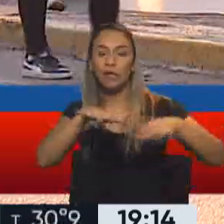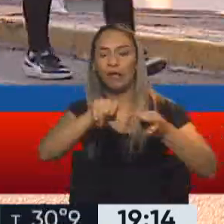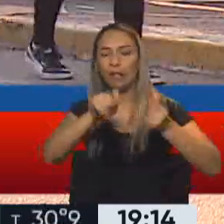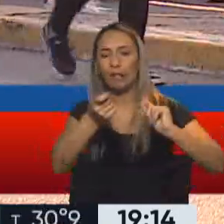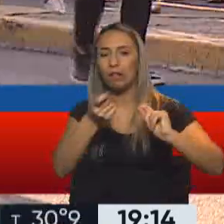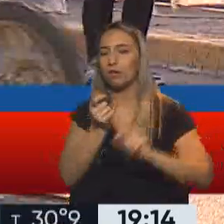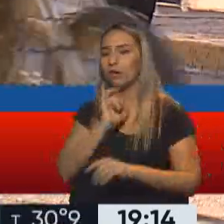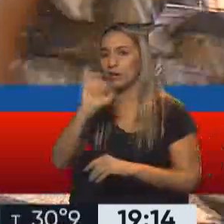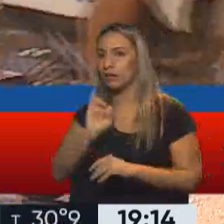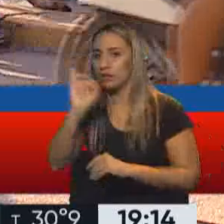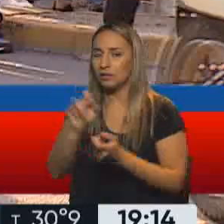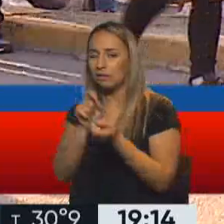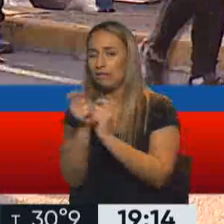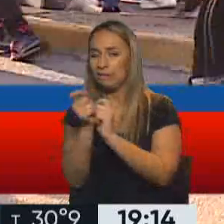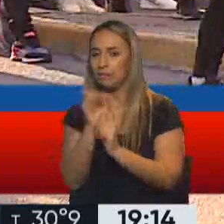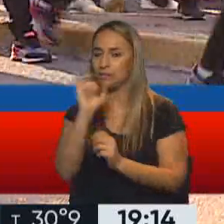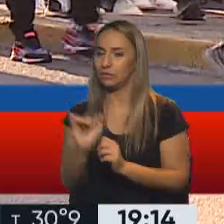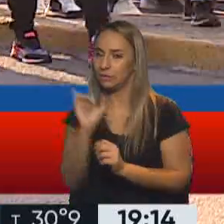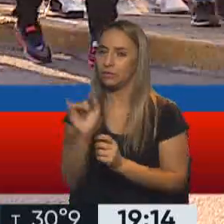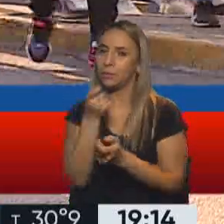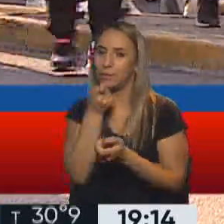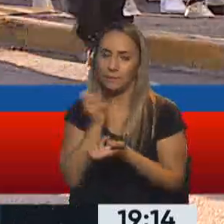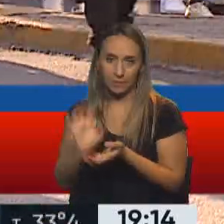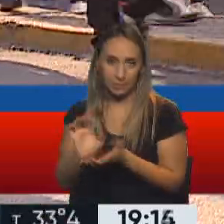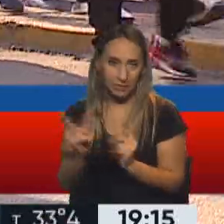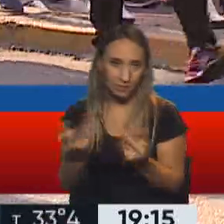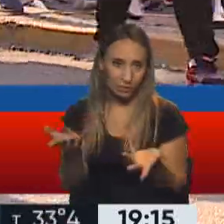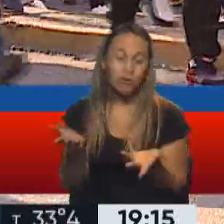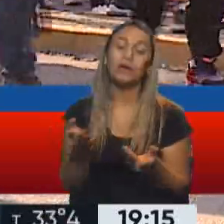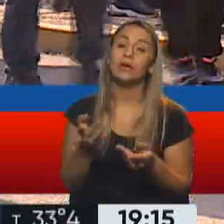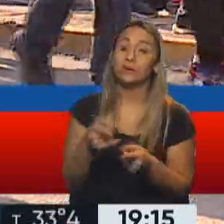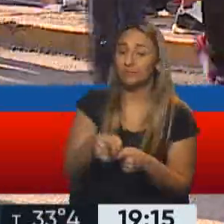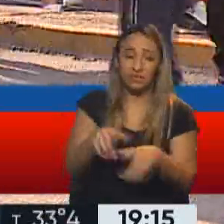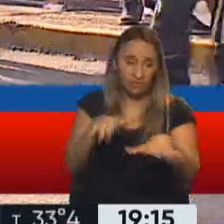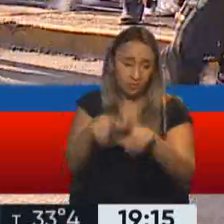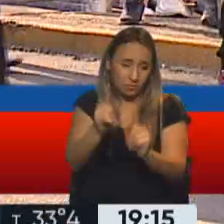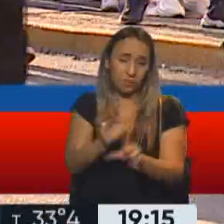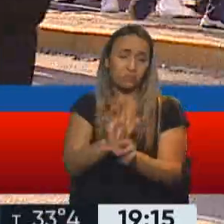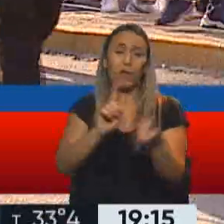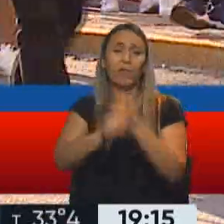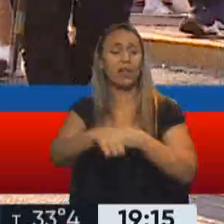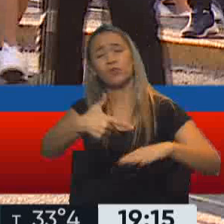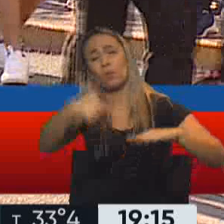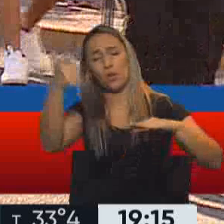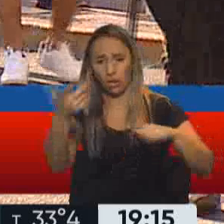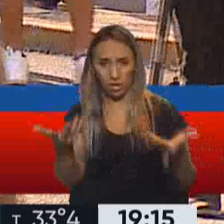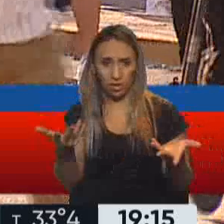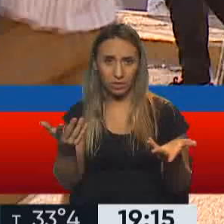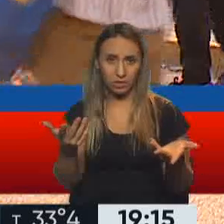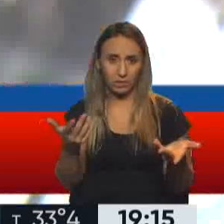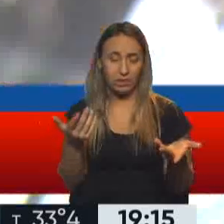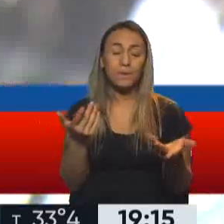decir, estamos ante un caso que es típicamente conocido como el gatillo fácil, ¿no? Ahora, desde el punto de